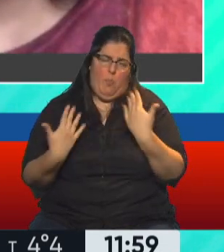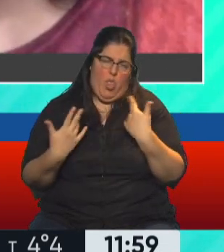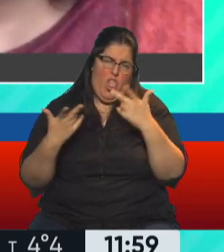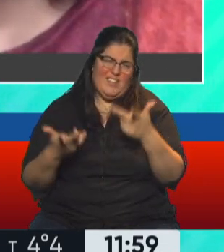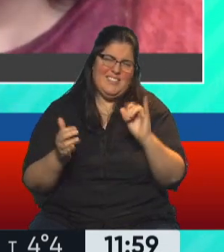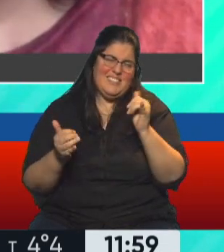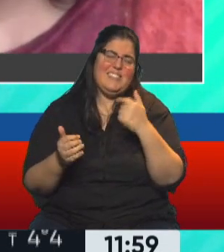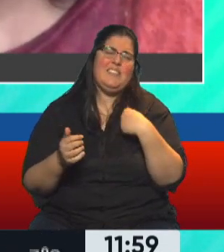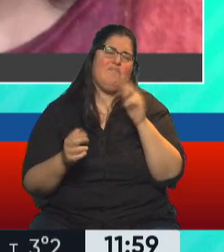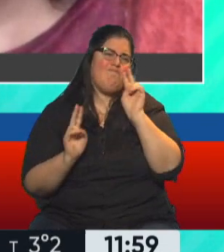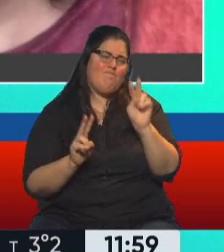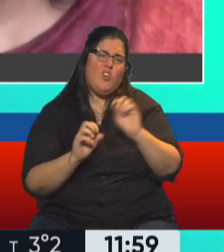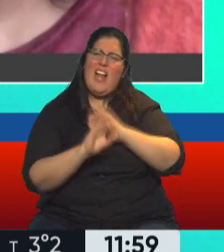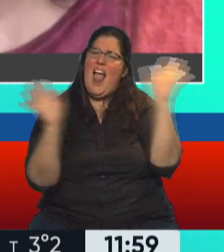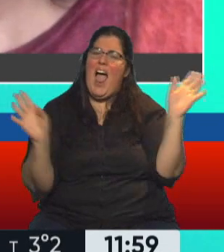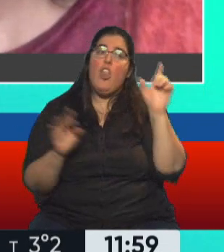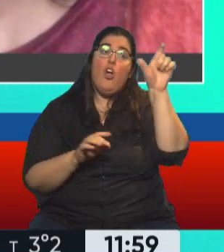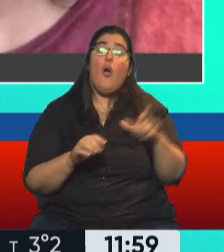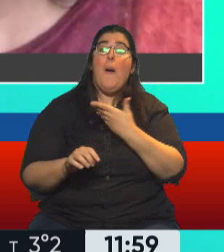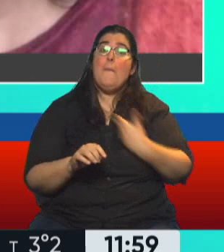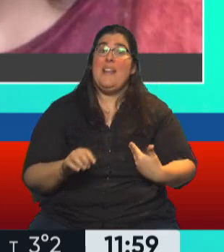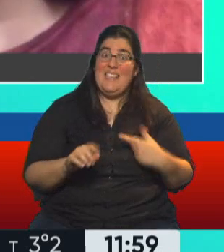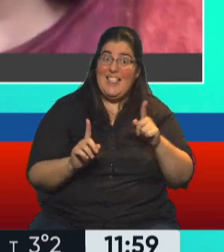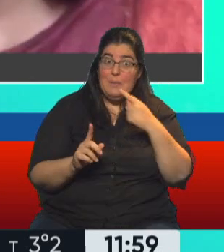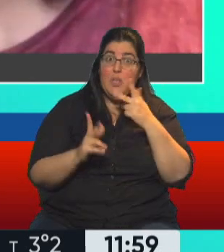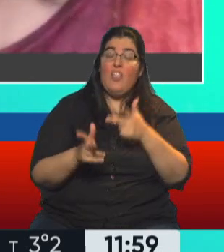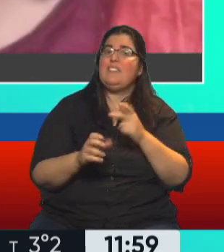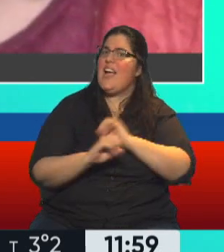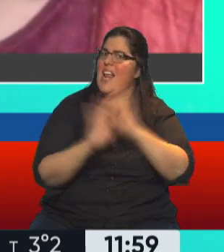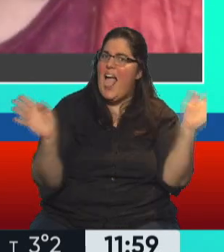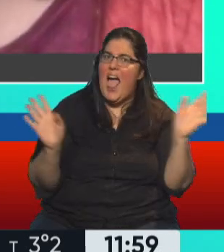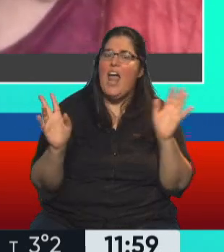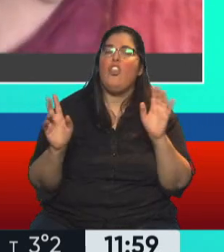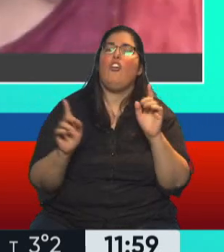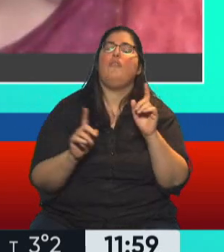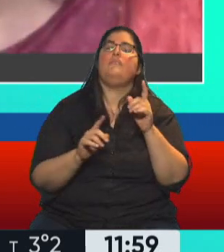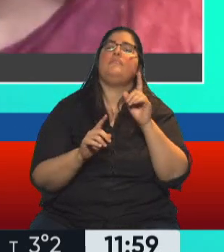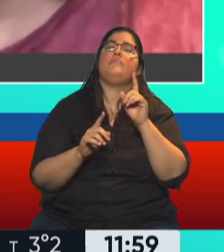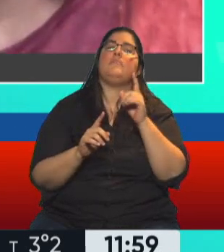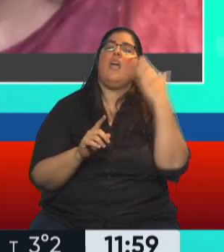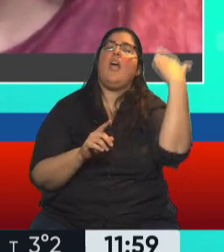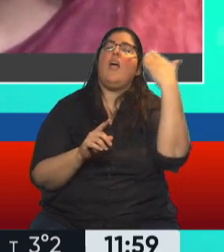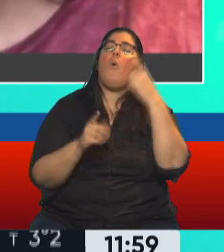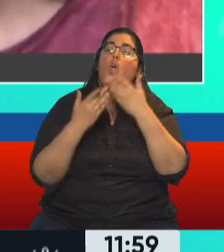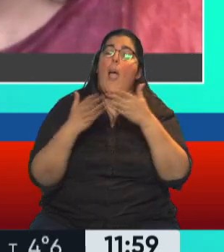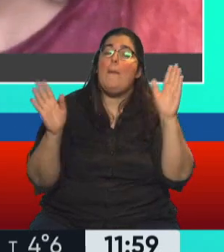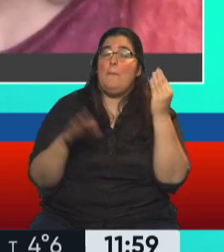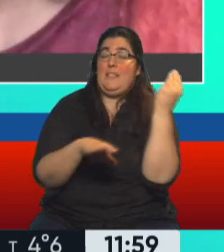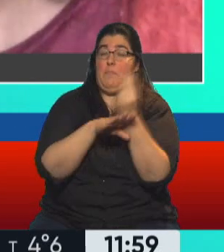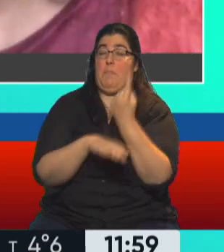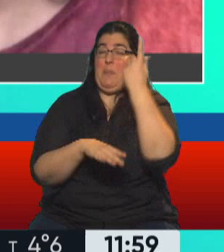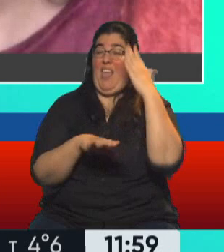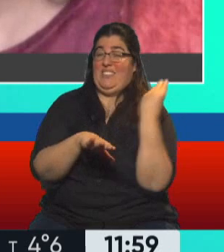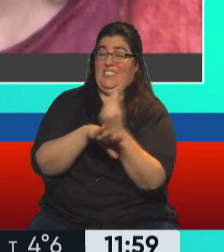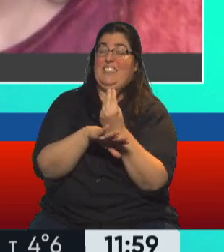para mí, es que el presidente mencionó ese tema muy claramente en su discurso de inauguración,